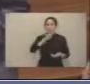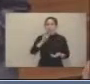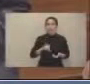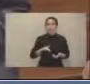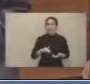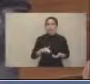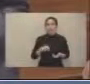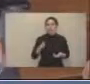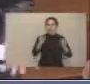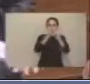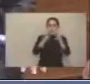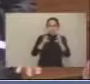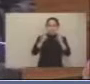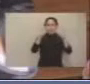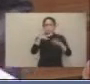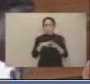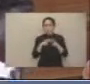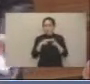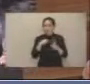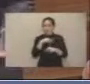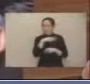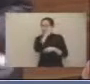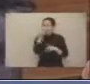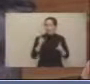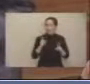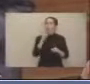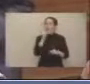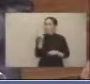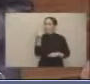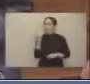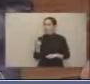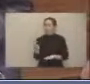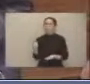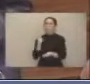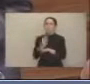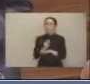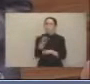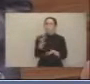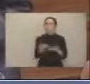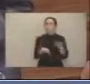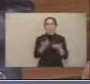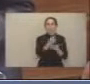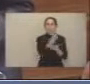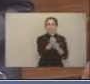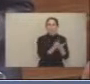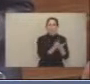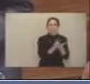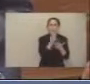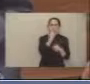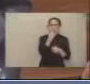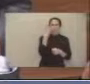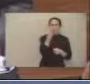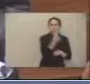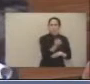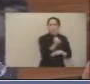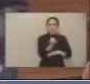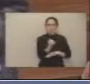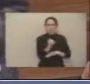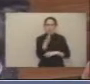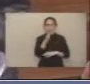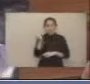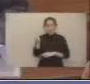asuntos sociales Si ahora hay más recursos para asuntos sociales que en el presupuesto que usted suscribió con nosotros Eso es así y